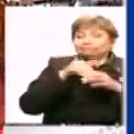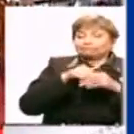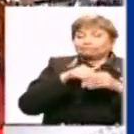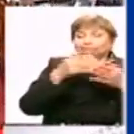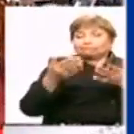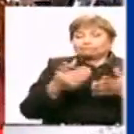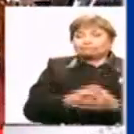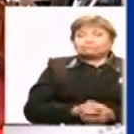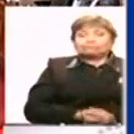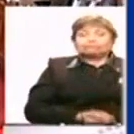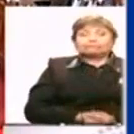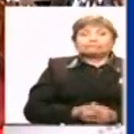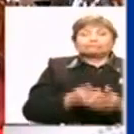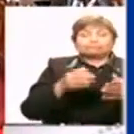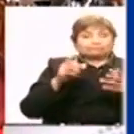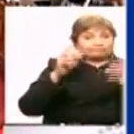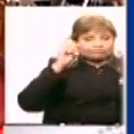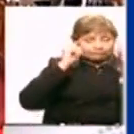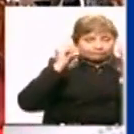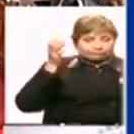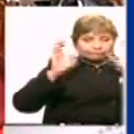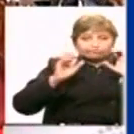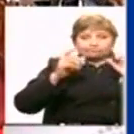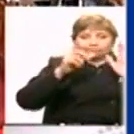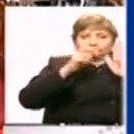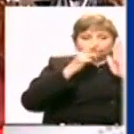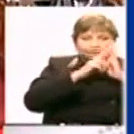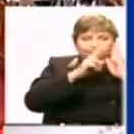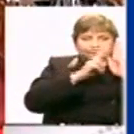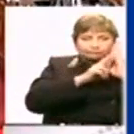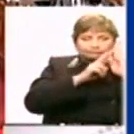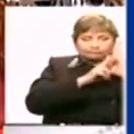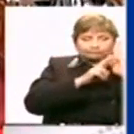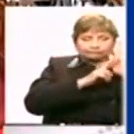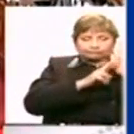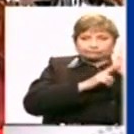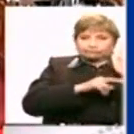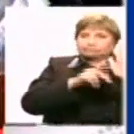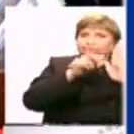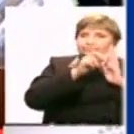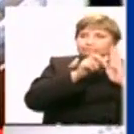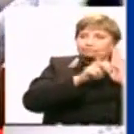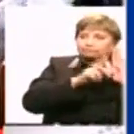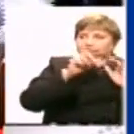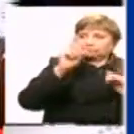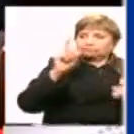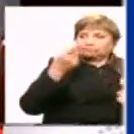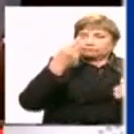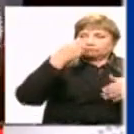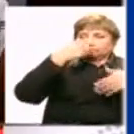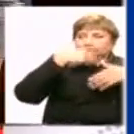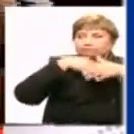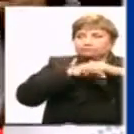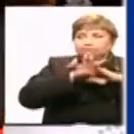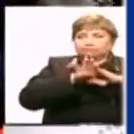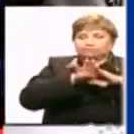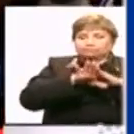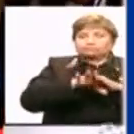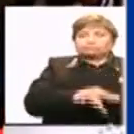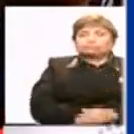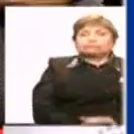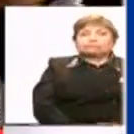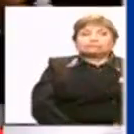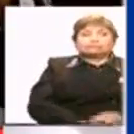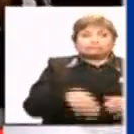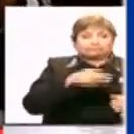la vocería y bueno, nos queda seguir adelante, ¿no? Nosotros al final del evento del día de hoy vamos a emitir un pronunciamiento que ya lo